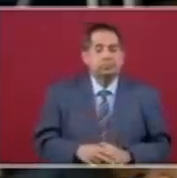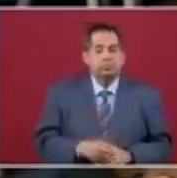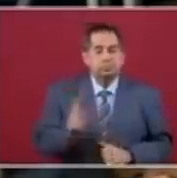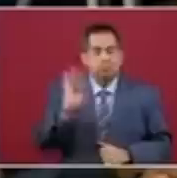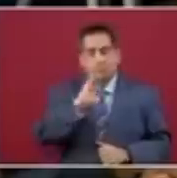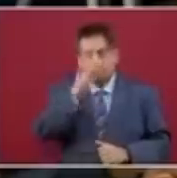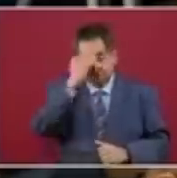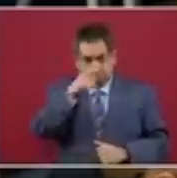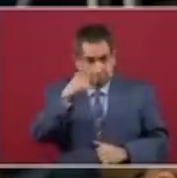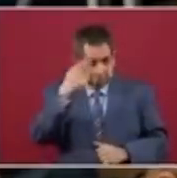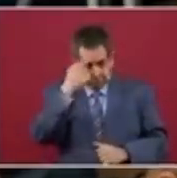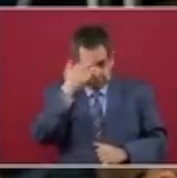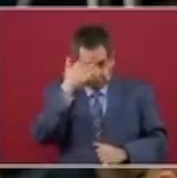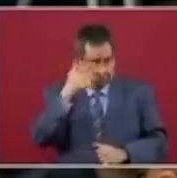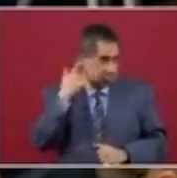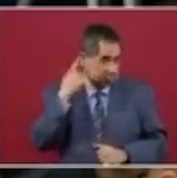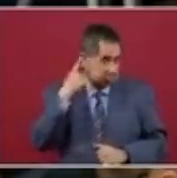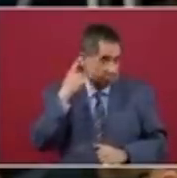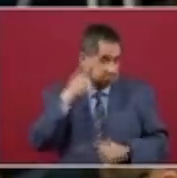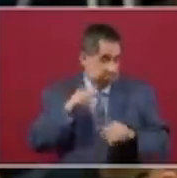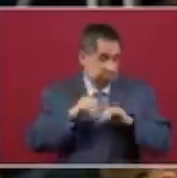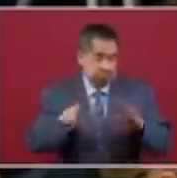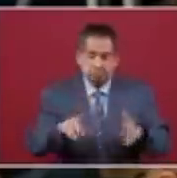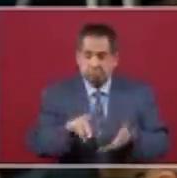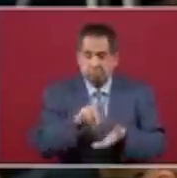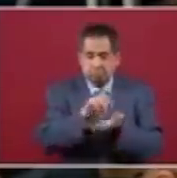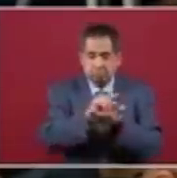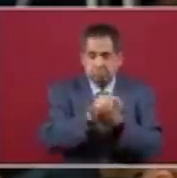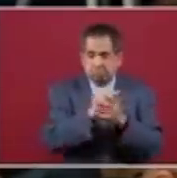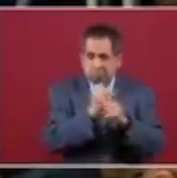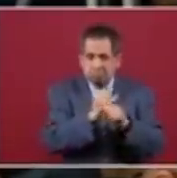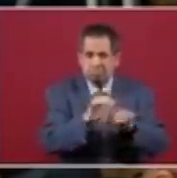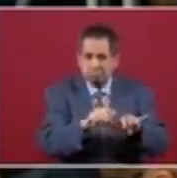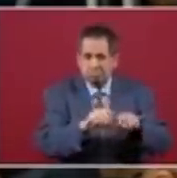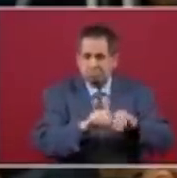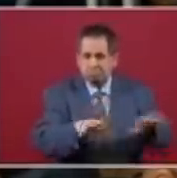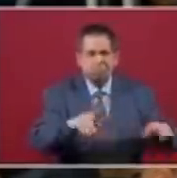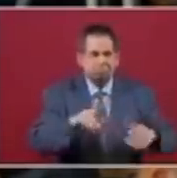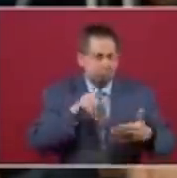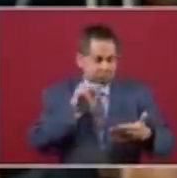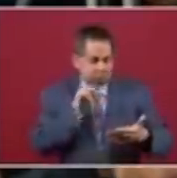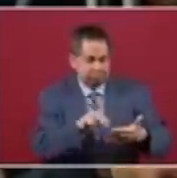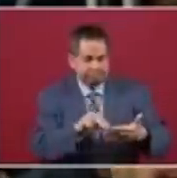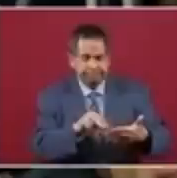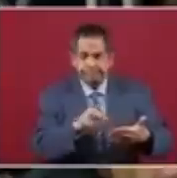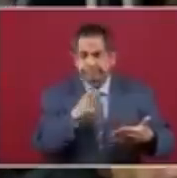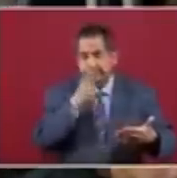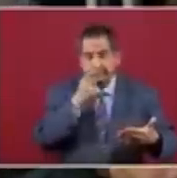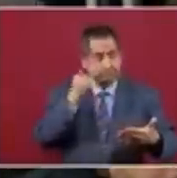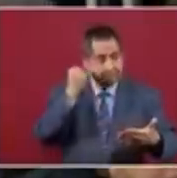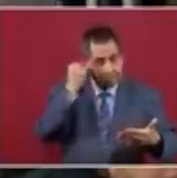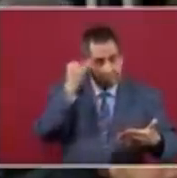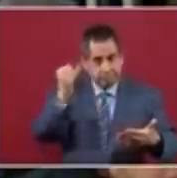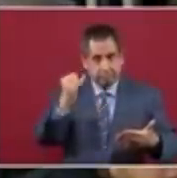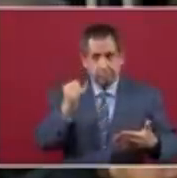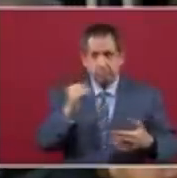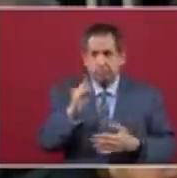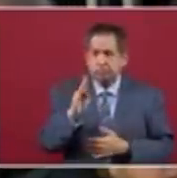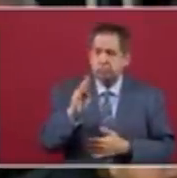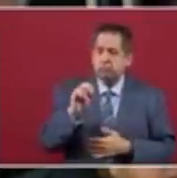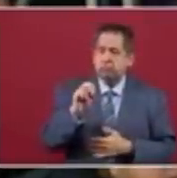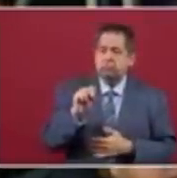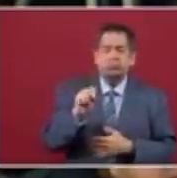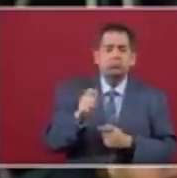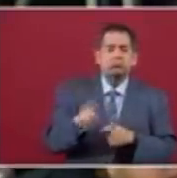enterado de lo que circula en redes sociales, pero toma fuerza la idea de bonos para rescatar a